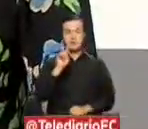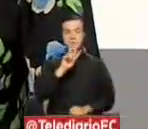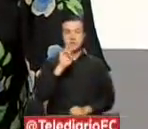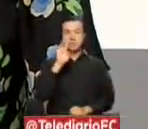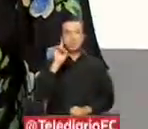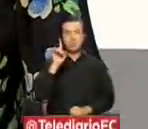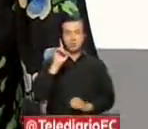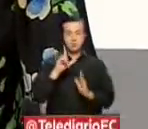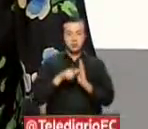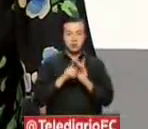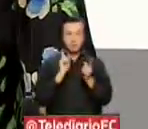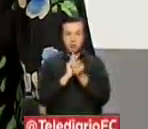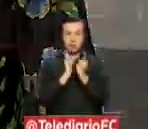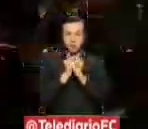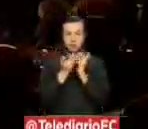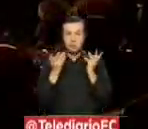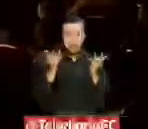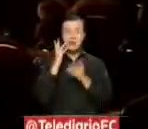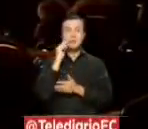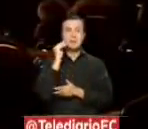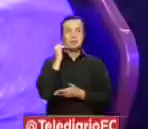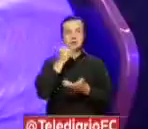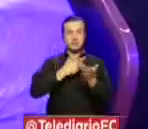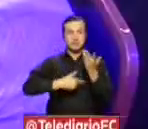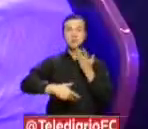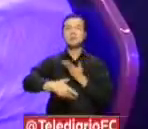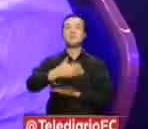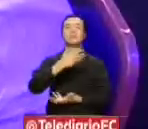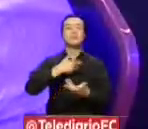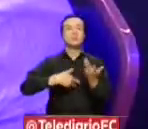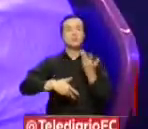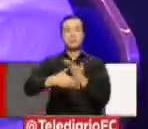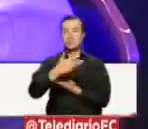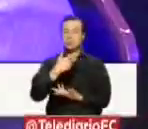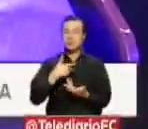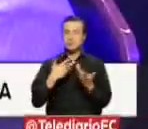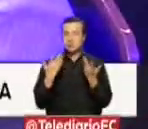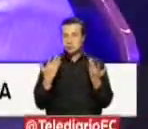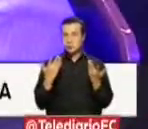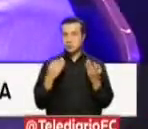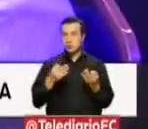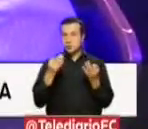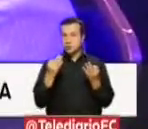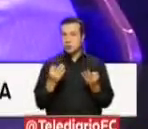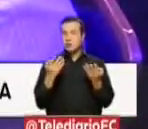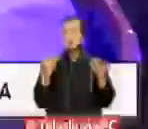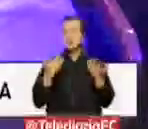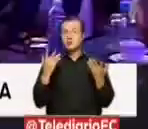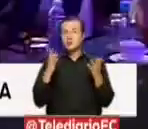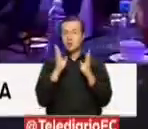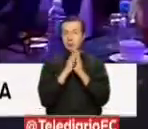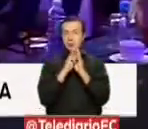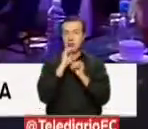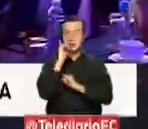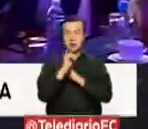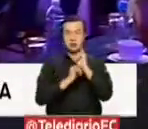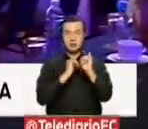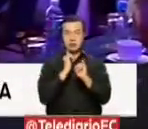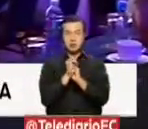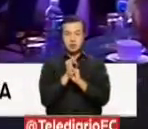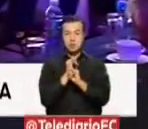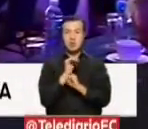6:21, y un encuentro para intercambiar experiencias y generar una acuacultura responsable y sostenible es el objetivo del evento internacional